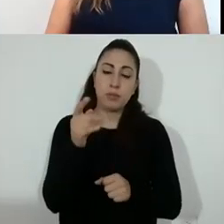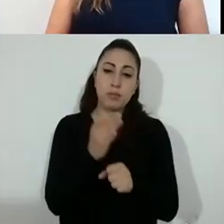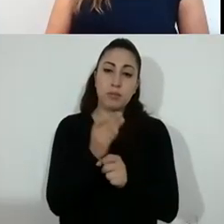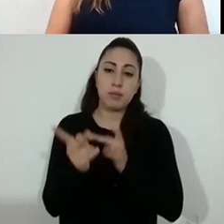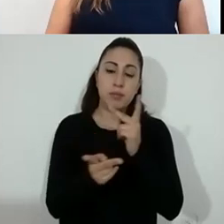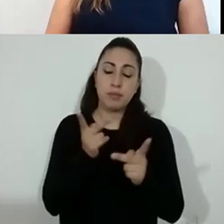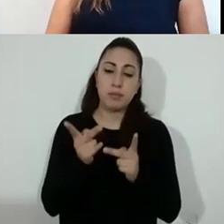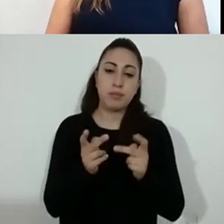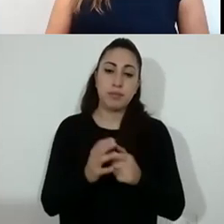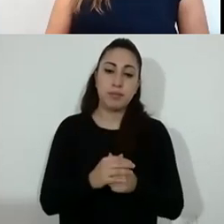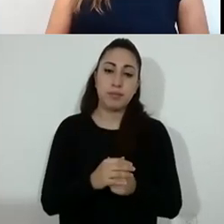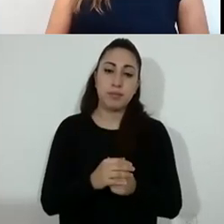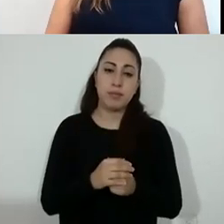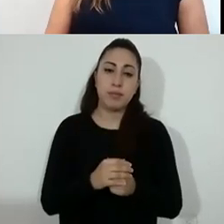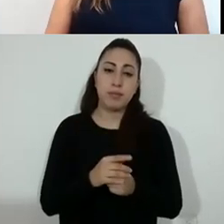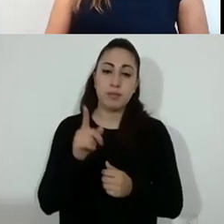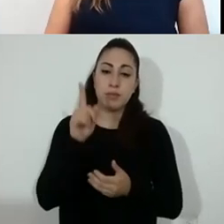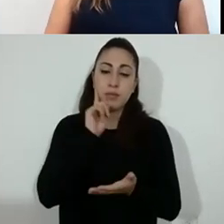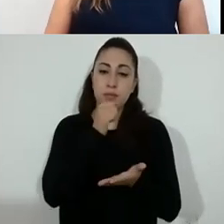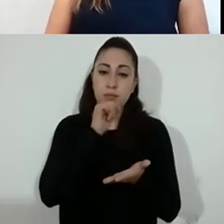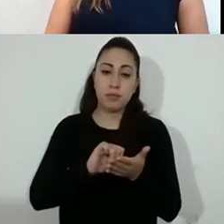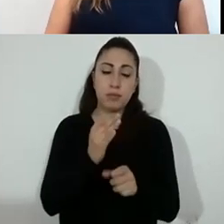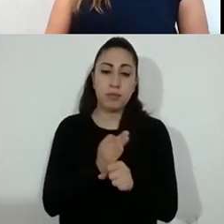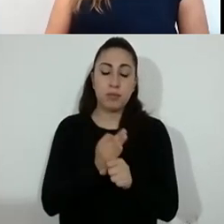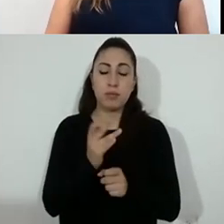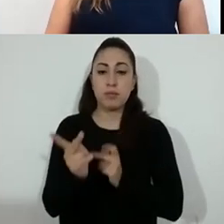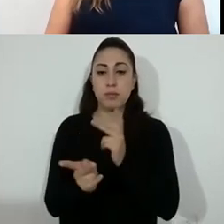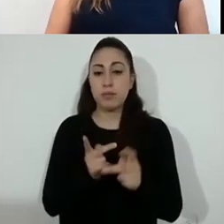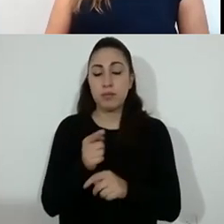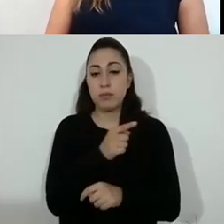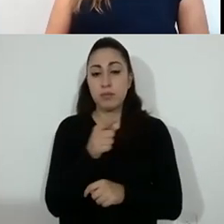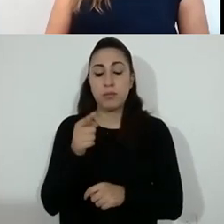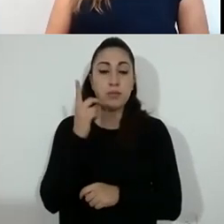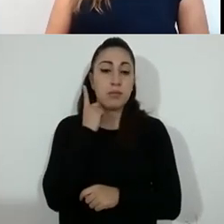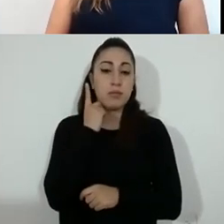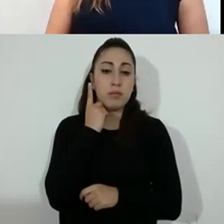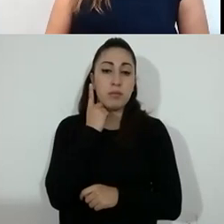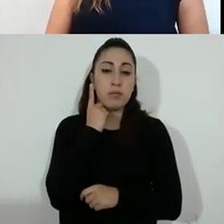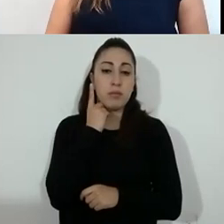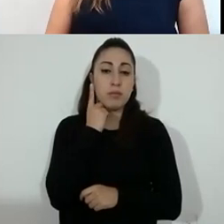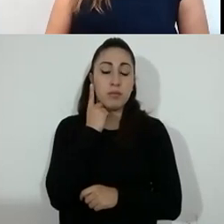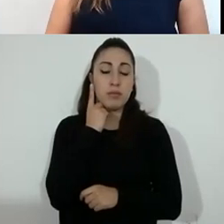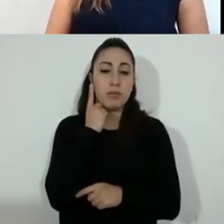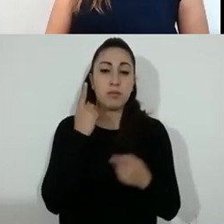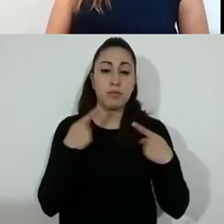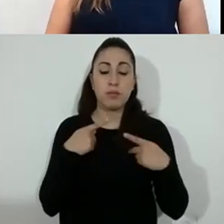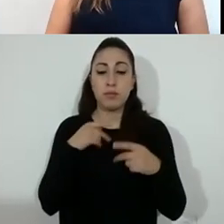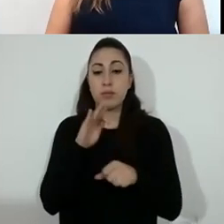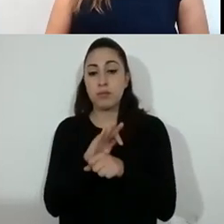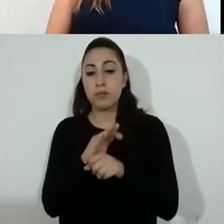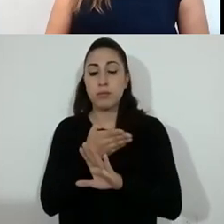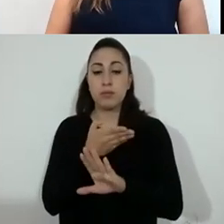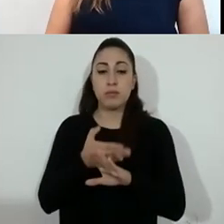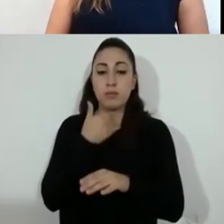dictamen, por lo que le solicito pregunte a las y los diputados presentes si hay alguien a favor o en contra.